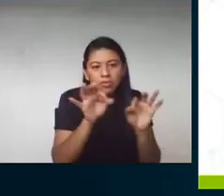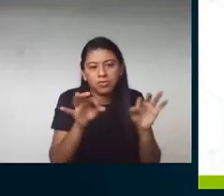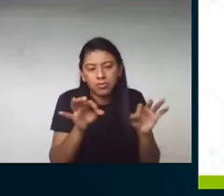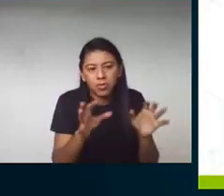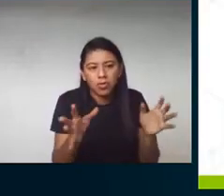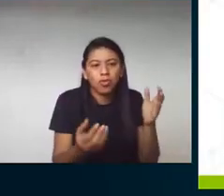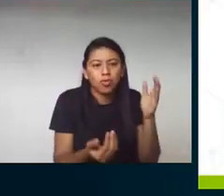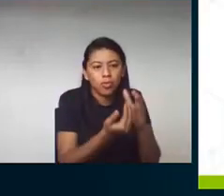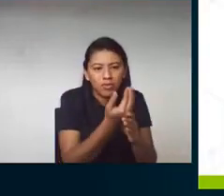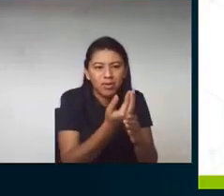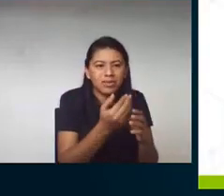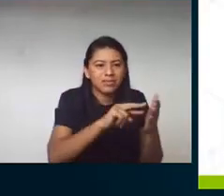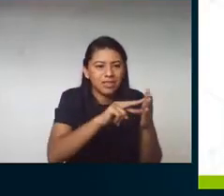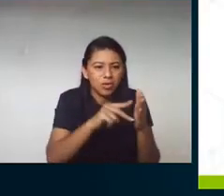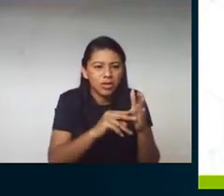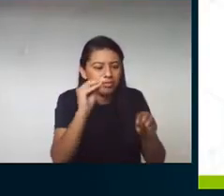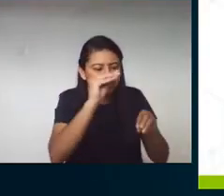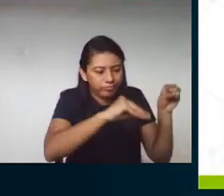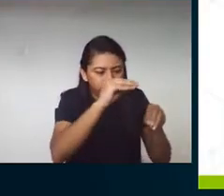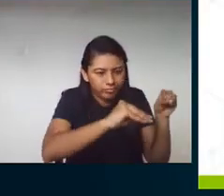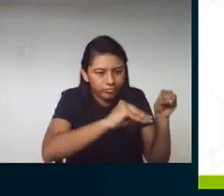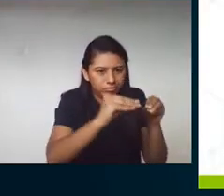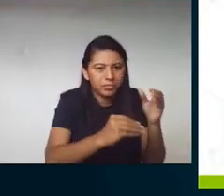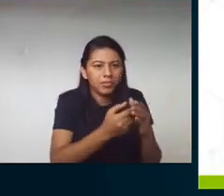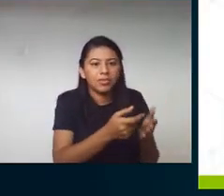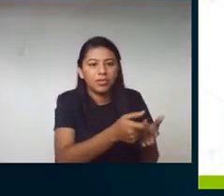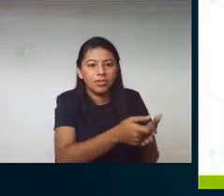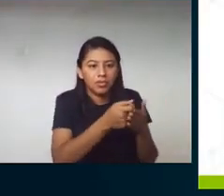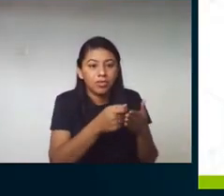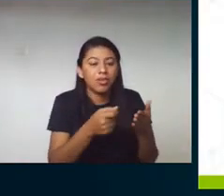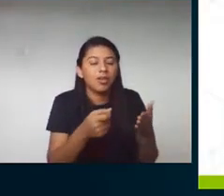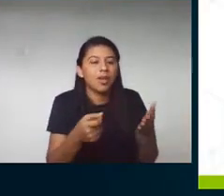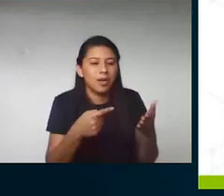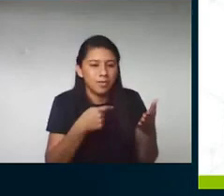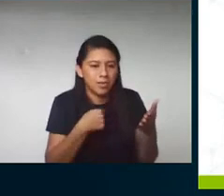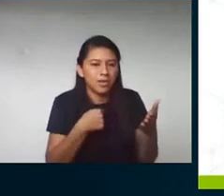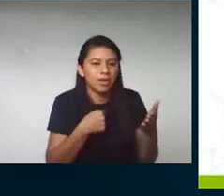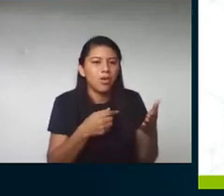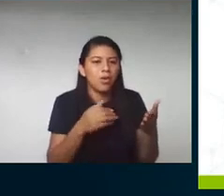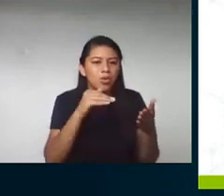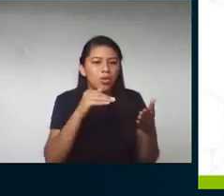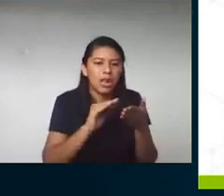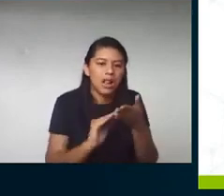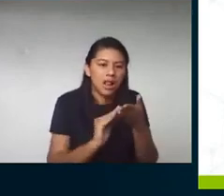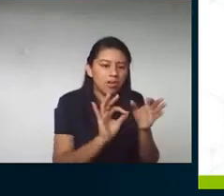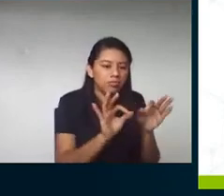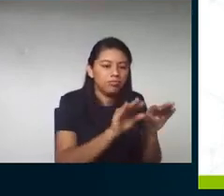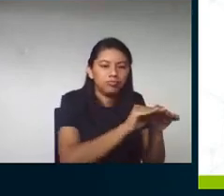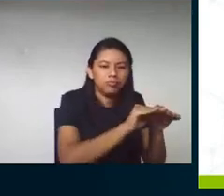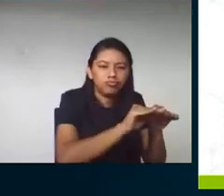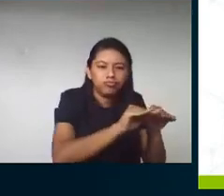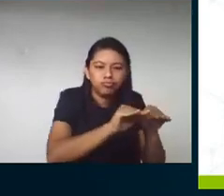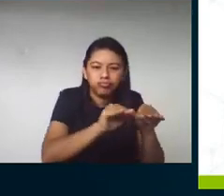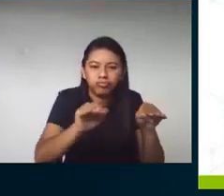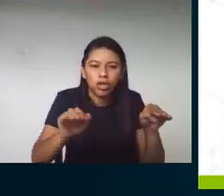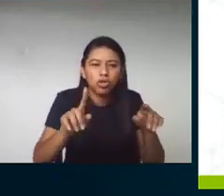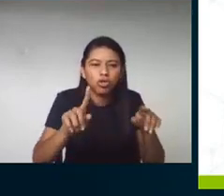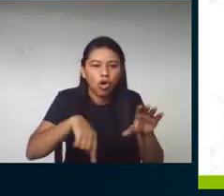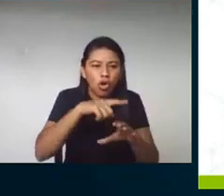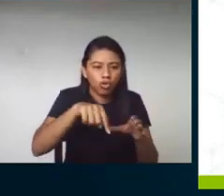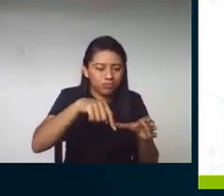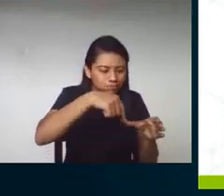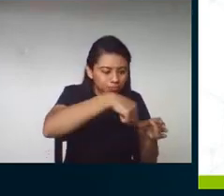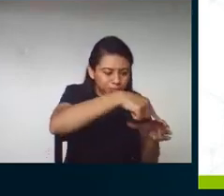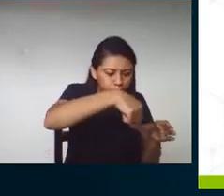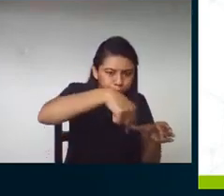tecnologías que me permitan nuevamente alcanzar puntos de máxima eficiencia. Entonces, ustedes se preguntarán,